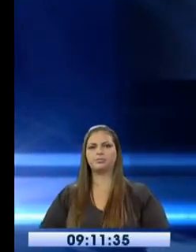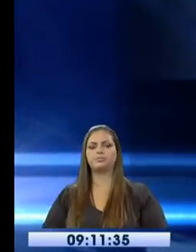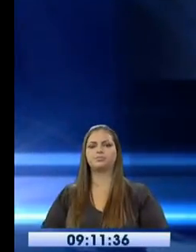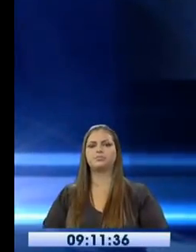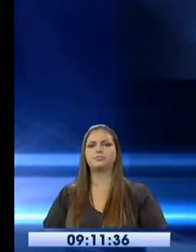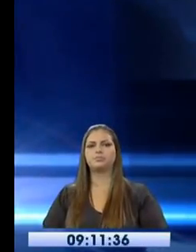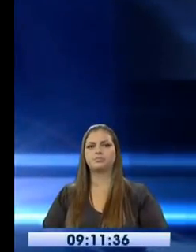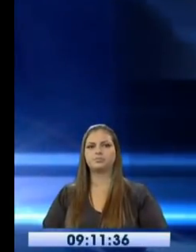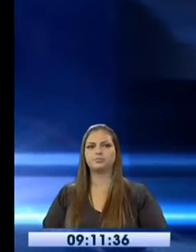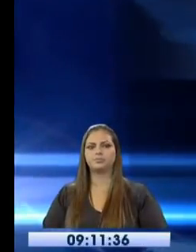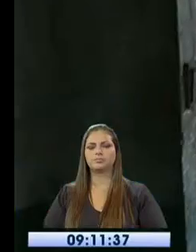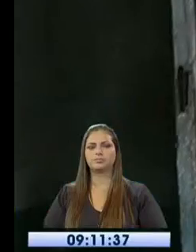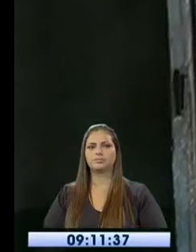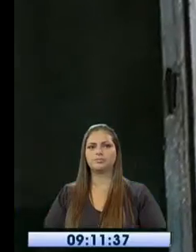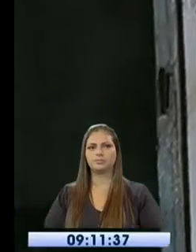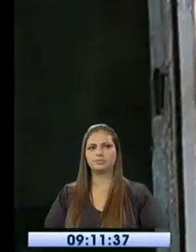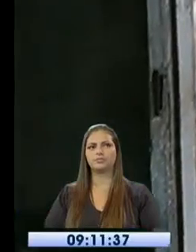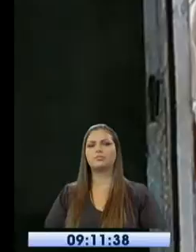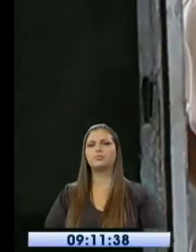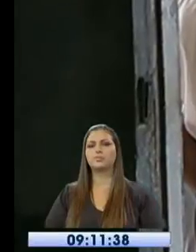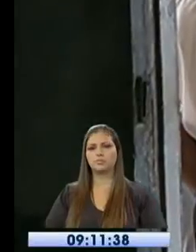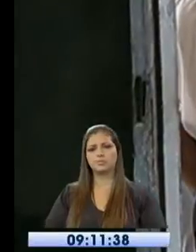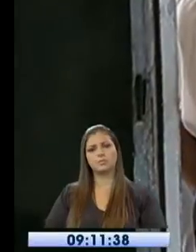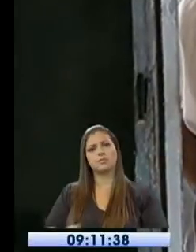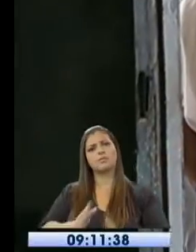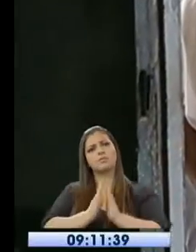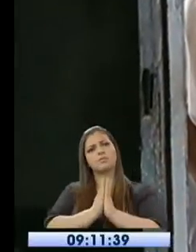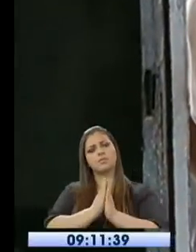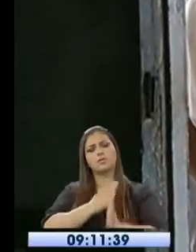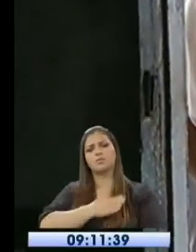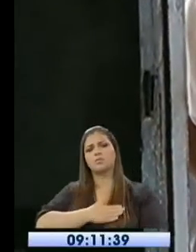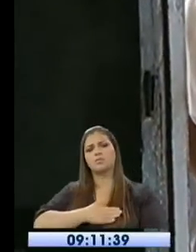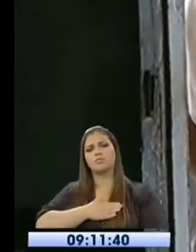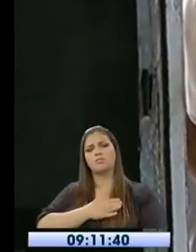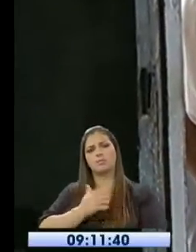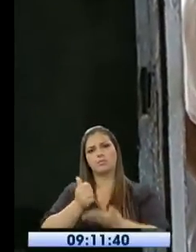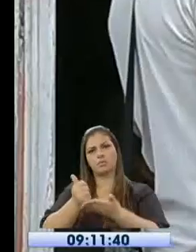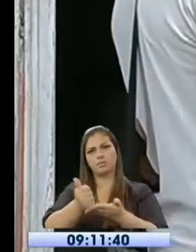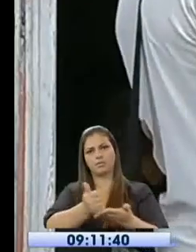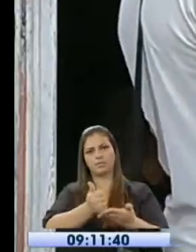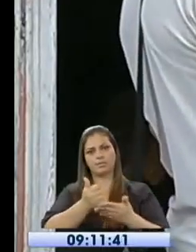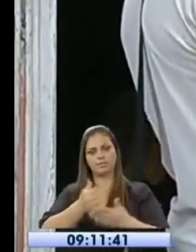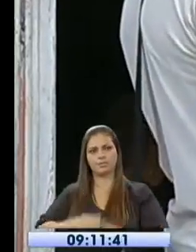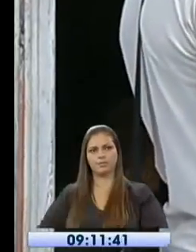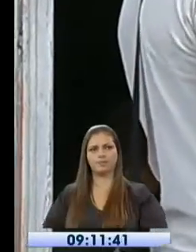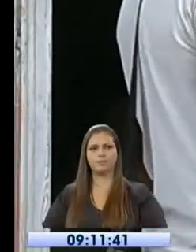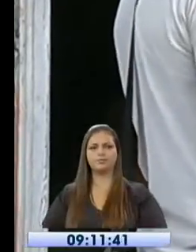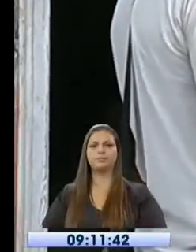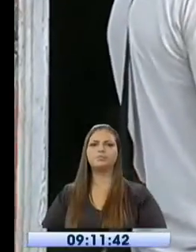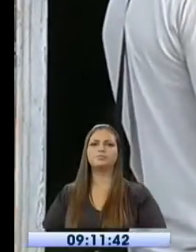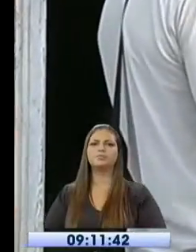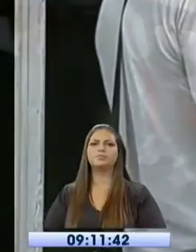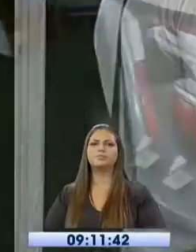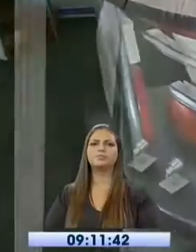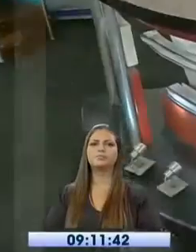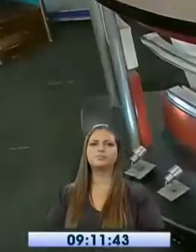216-581-41. A Vicente lo está llamando la funeraria, informó Jorge Escobar.